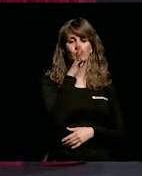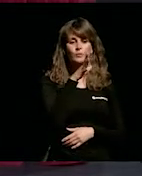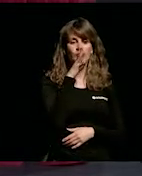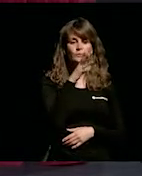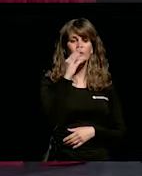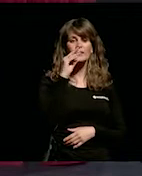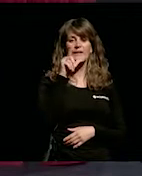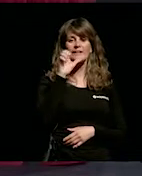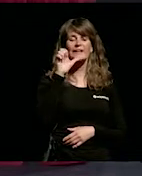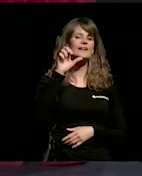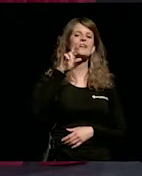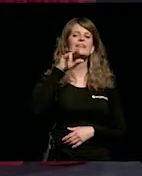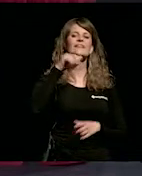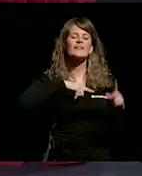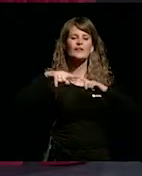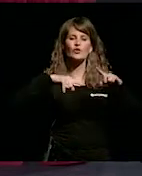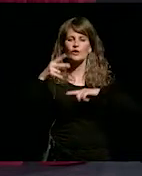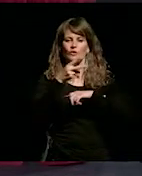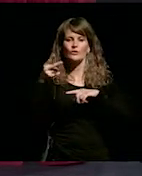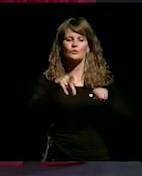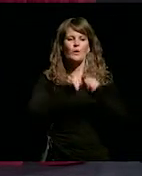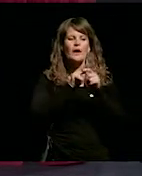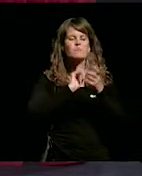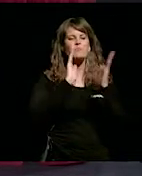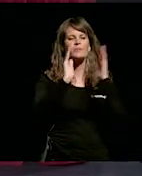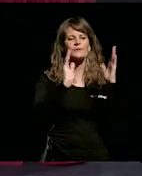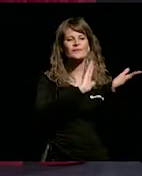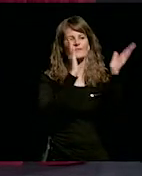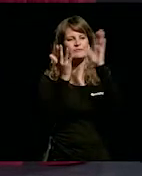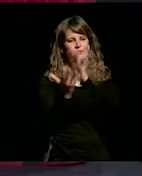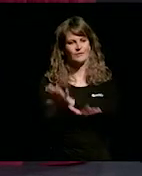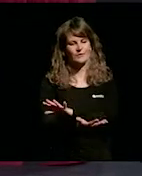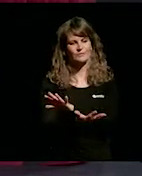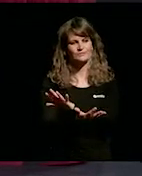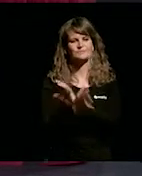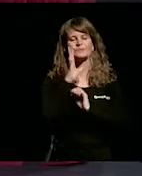Billy, los directores, tuvieron dos momentos de transformación al organizar la función.